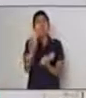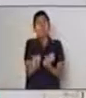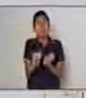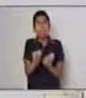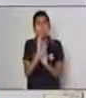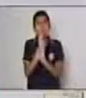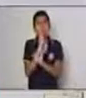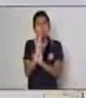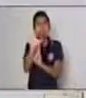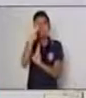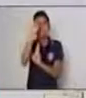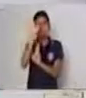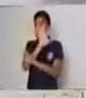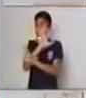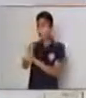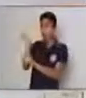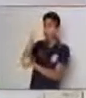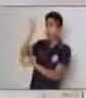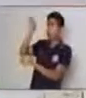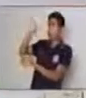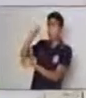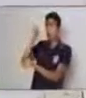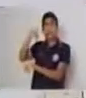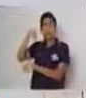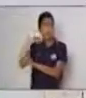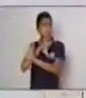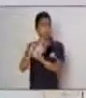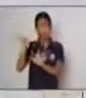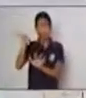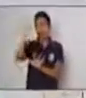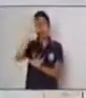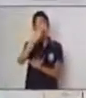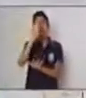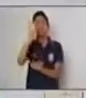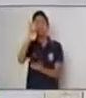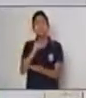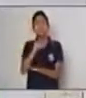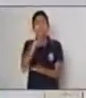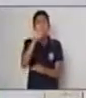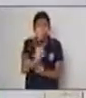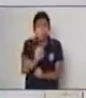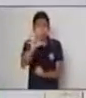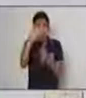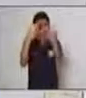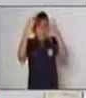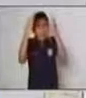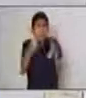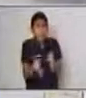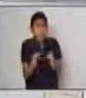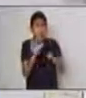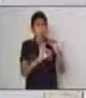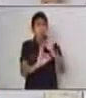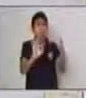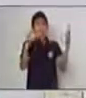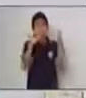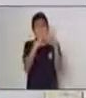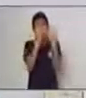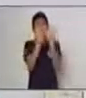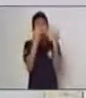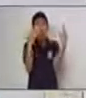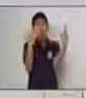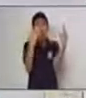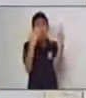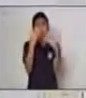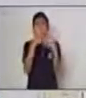225. De esta forma pueden encontrar el mínimo común múltiplo de cualquier pareja, trío o grupo de